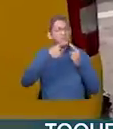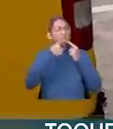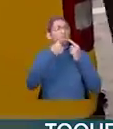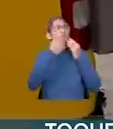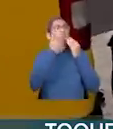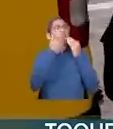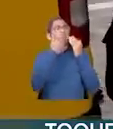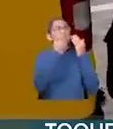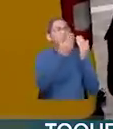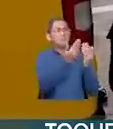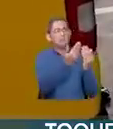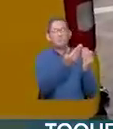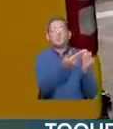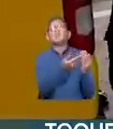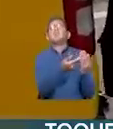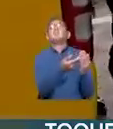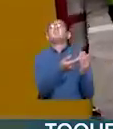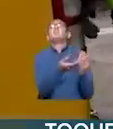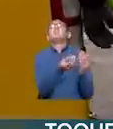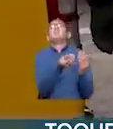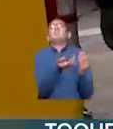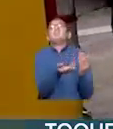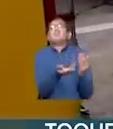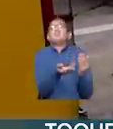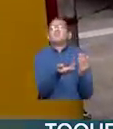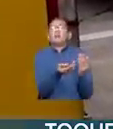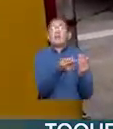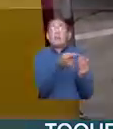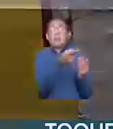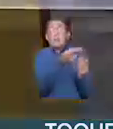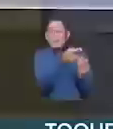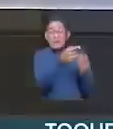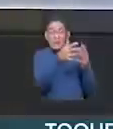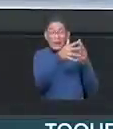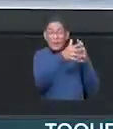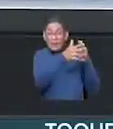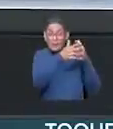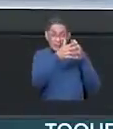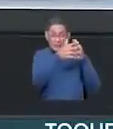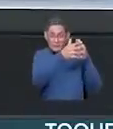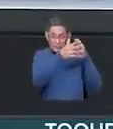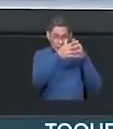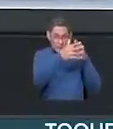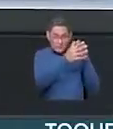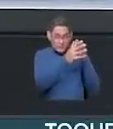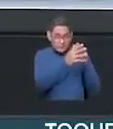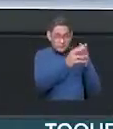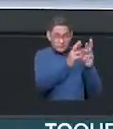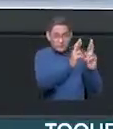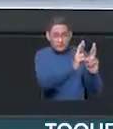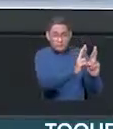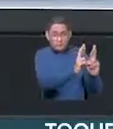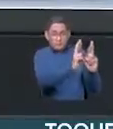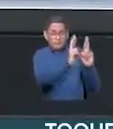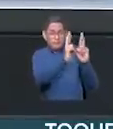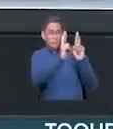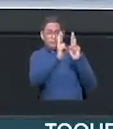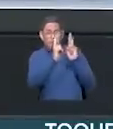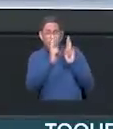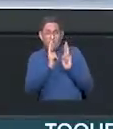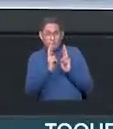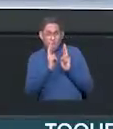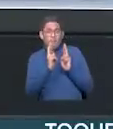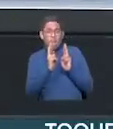hablamos de la donación que nos estará haciendo llegar el gobierno de los eeuu